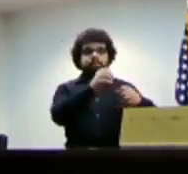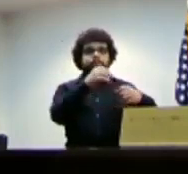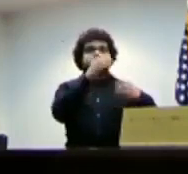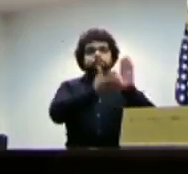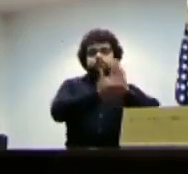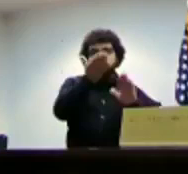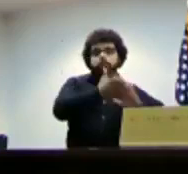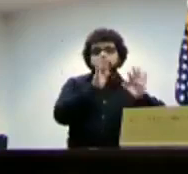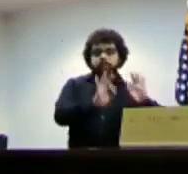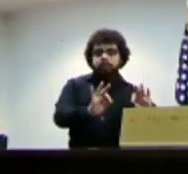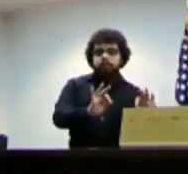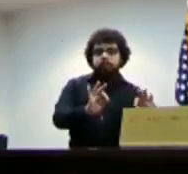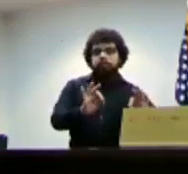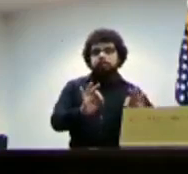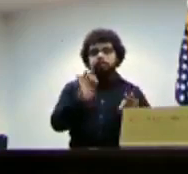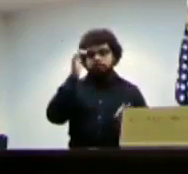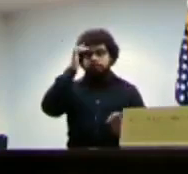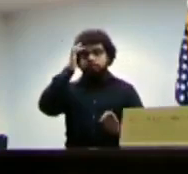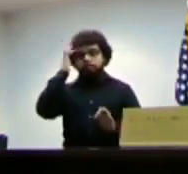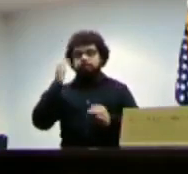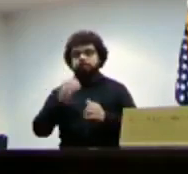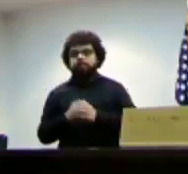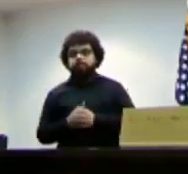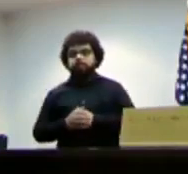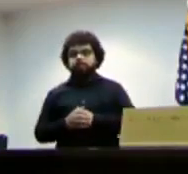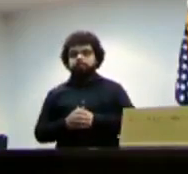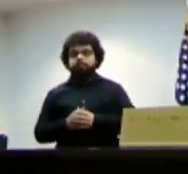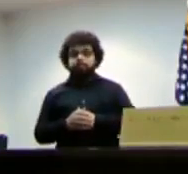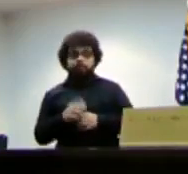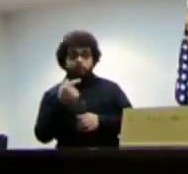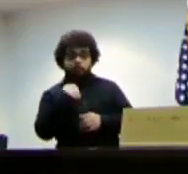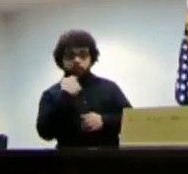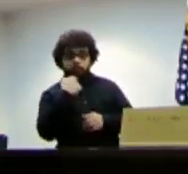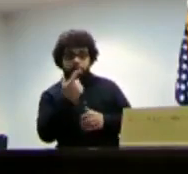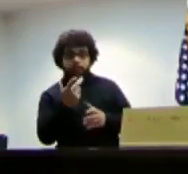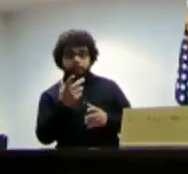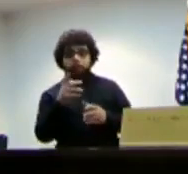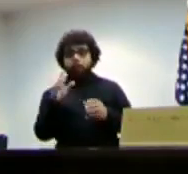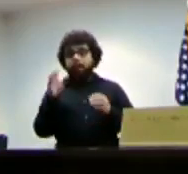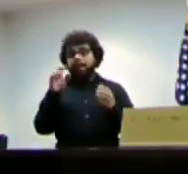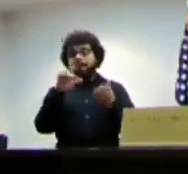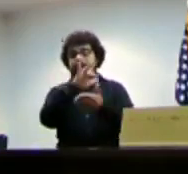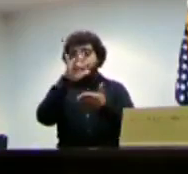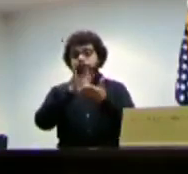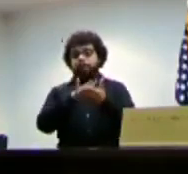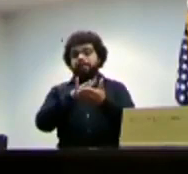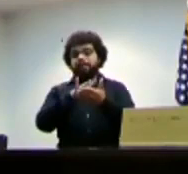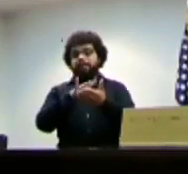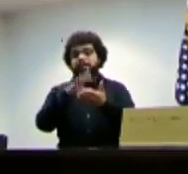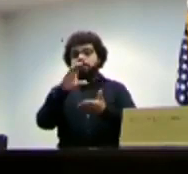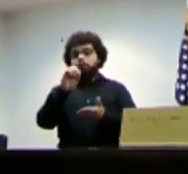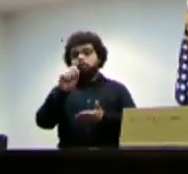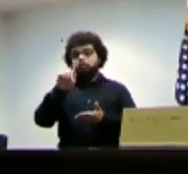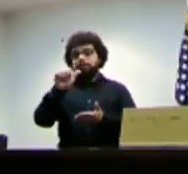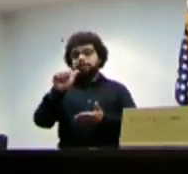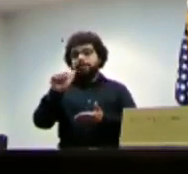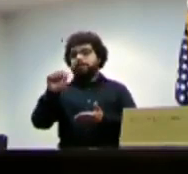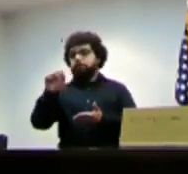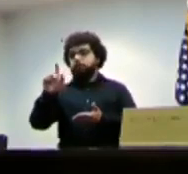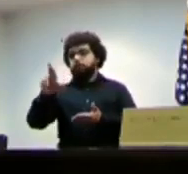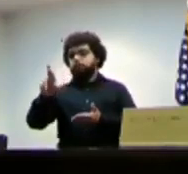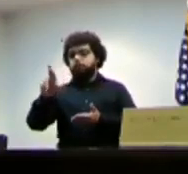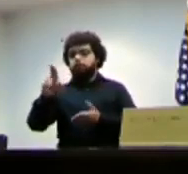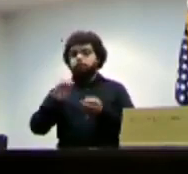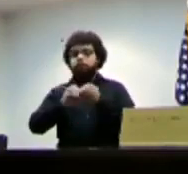Como nos expresamos, ¿verdad? La unidad Costa Azul 6, tuvimos una falla mecánica de esa